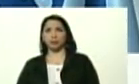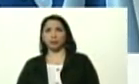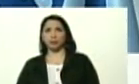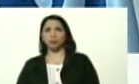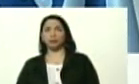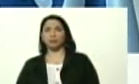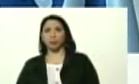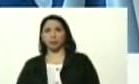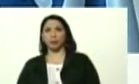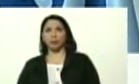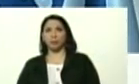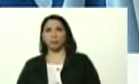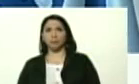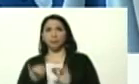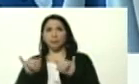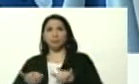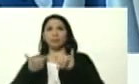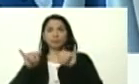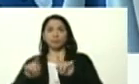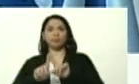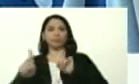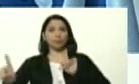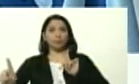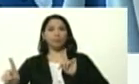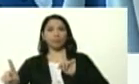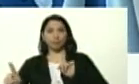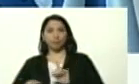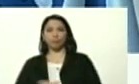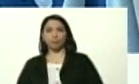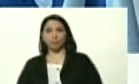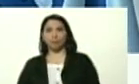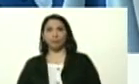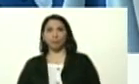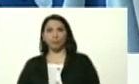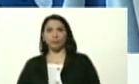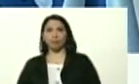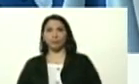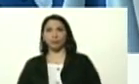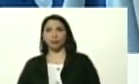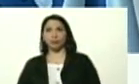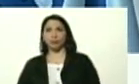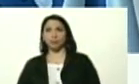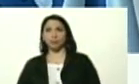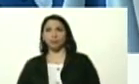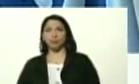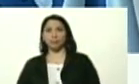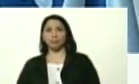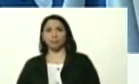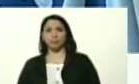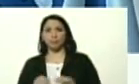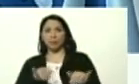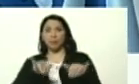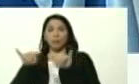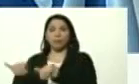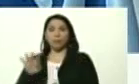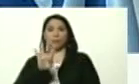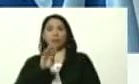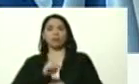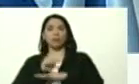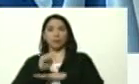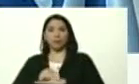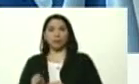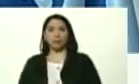mismo a escasa distancia de donde se ejecutaron todos estos hechos. Por lo tanto, los cuatro